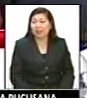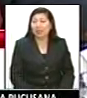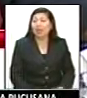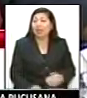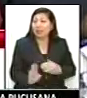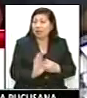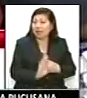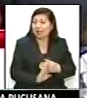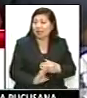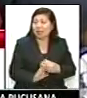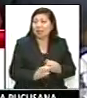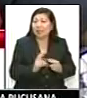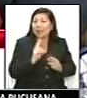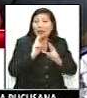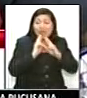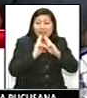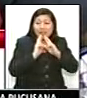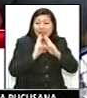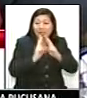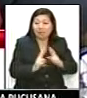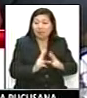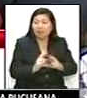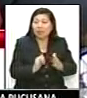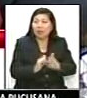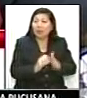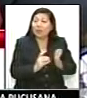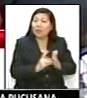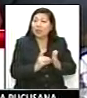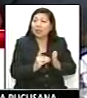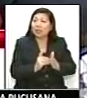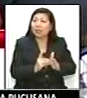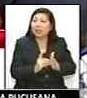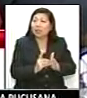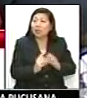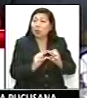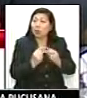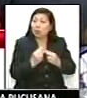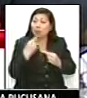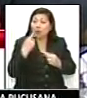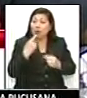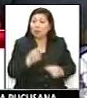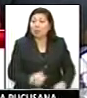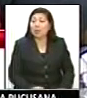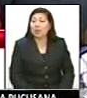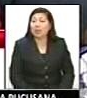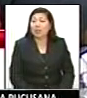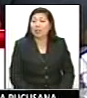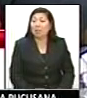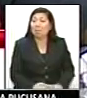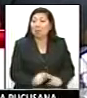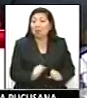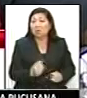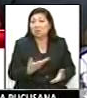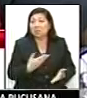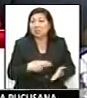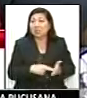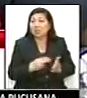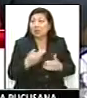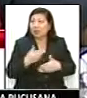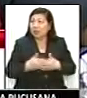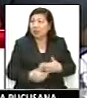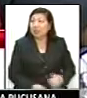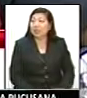avalar, responder a los dictados del grupo político, pero puede significar